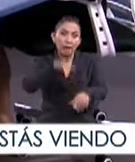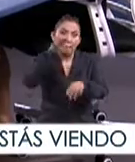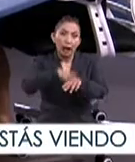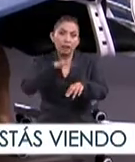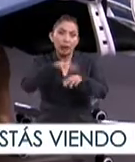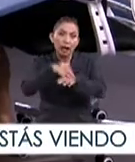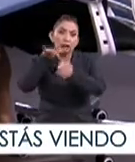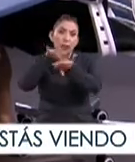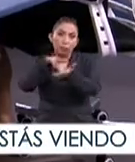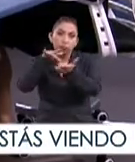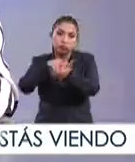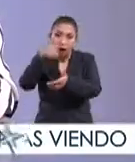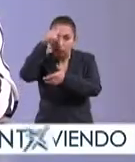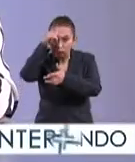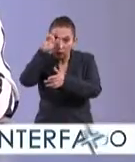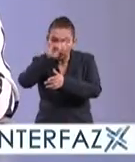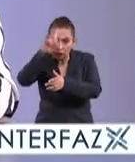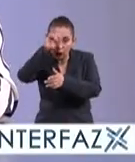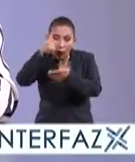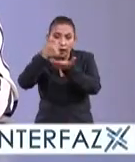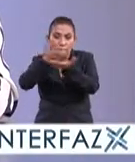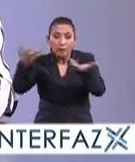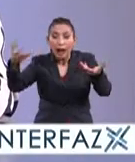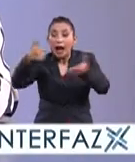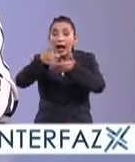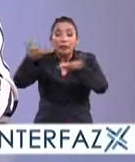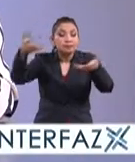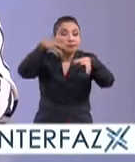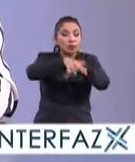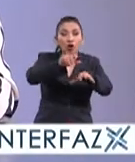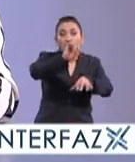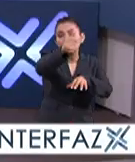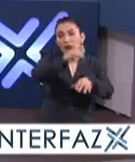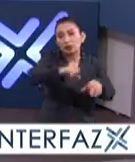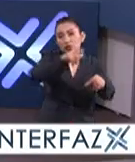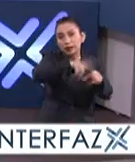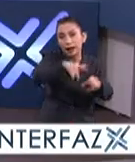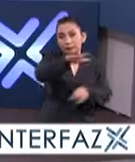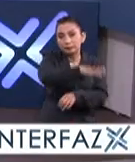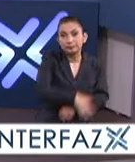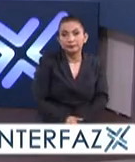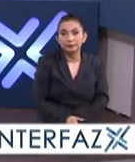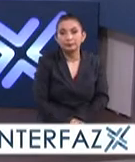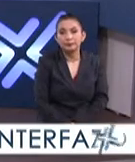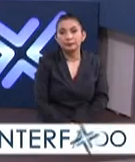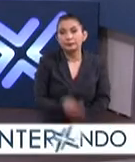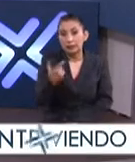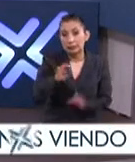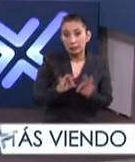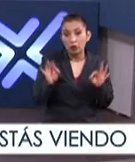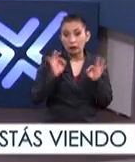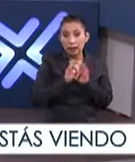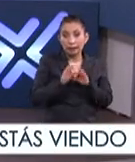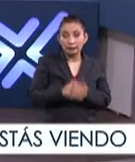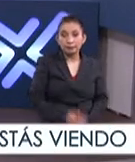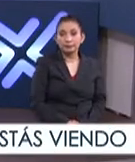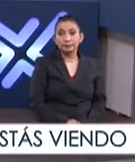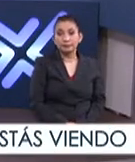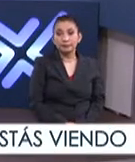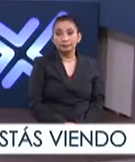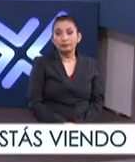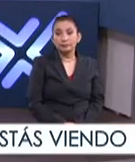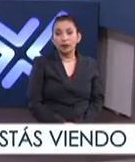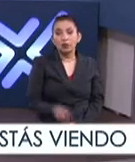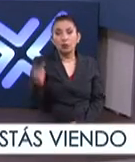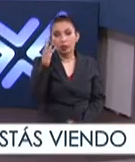verdad los instrumentos para integrarse nuevamente en una nueva sociedad. Esto es importantísimo. Y bueno,